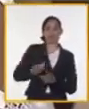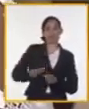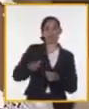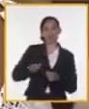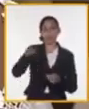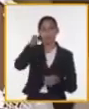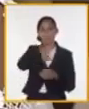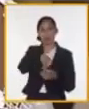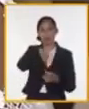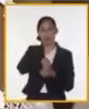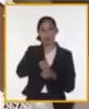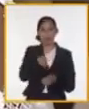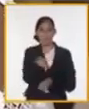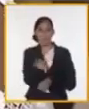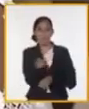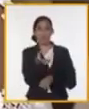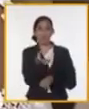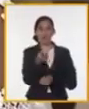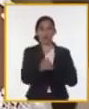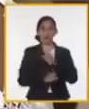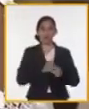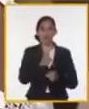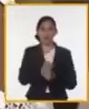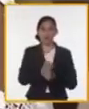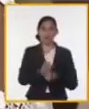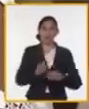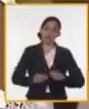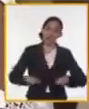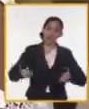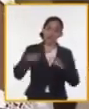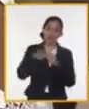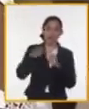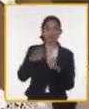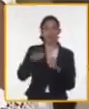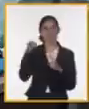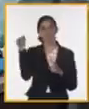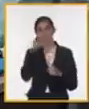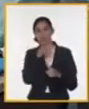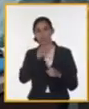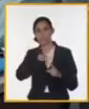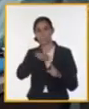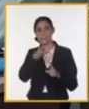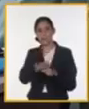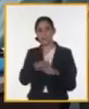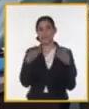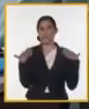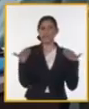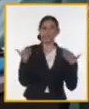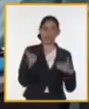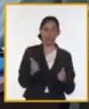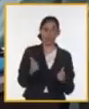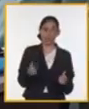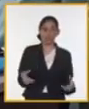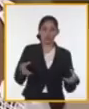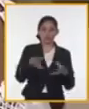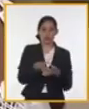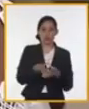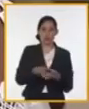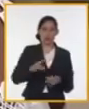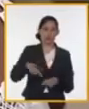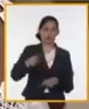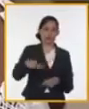pero al final tenemos que amortizarlo y bueno, el Consejo Técnico Asesor, el grupo de trabajadores, el director, hemos tenido muchas veces que cambiar